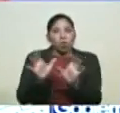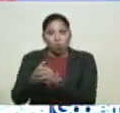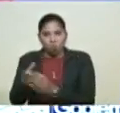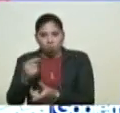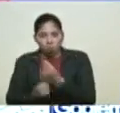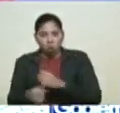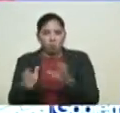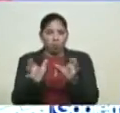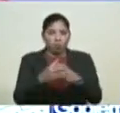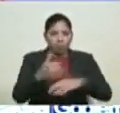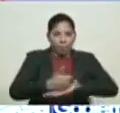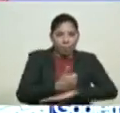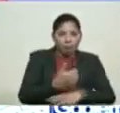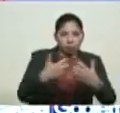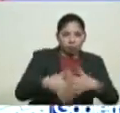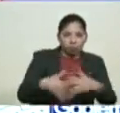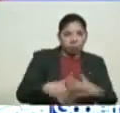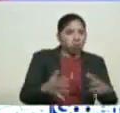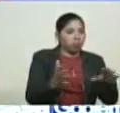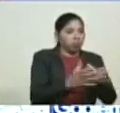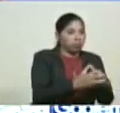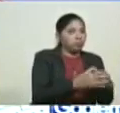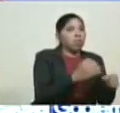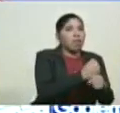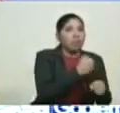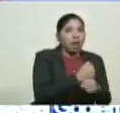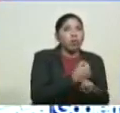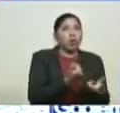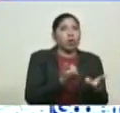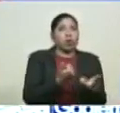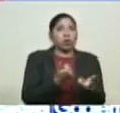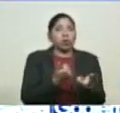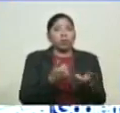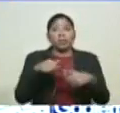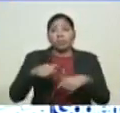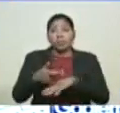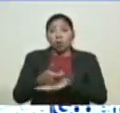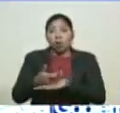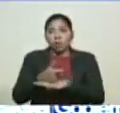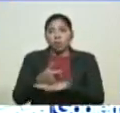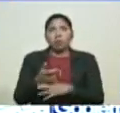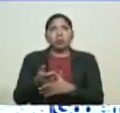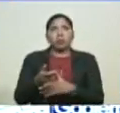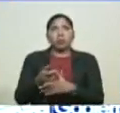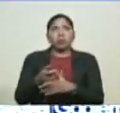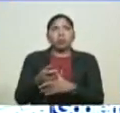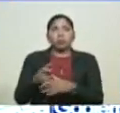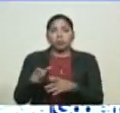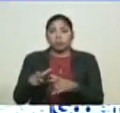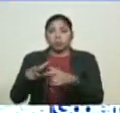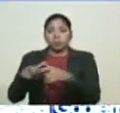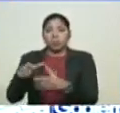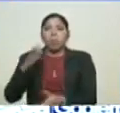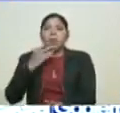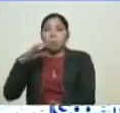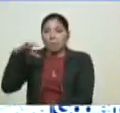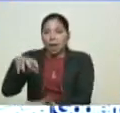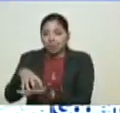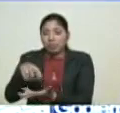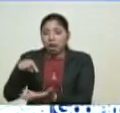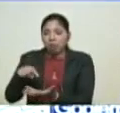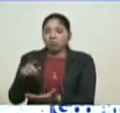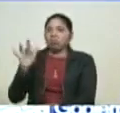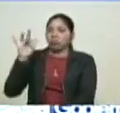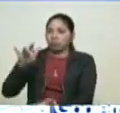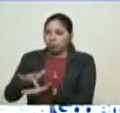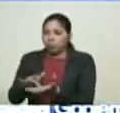sectores empresariales, con los trabajadores. Un gobierno que vaya a resolver los problemas en la región. Ya nosotros